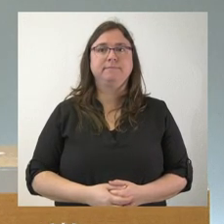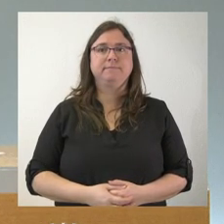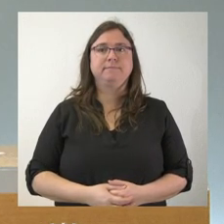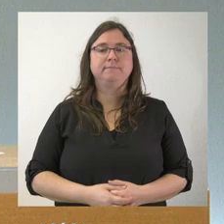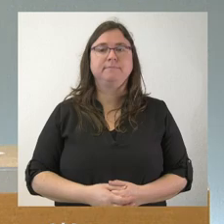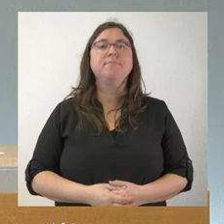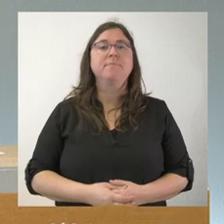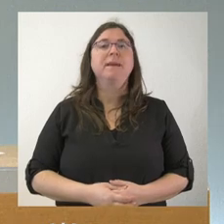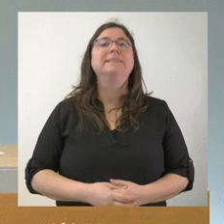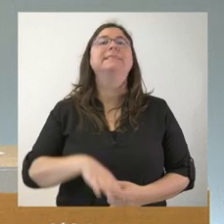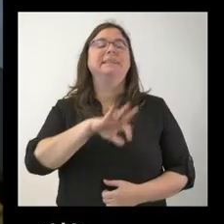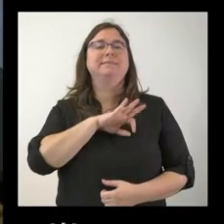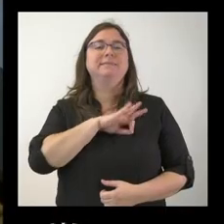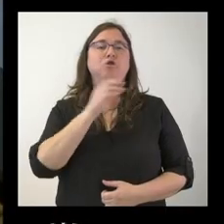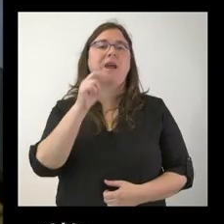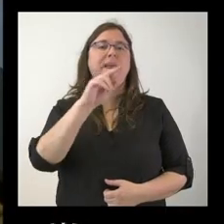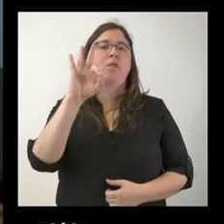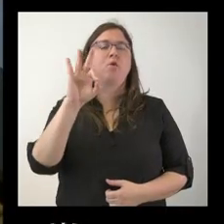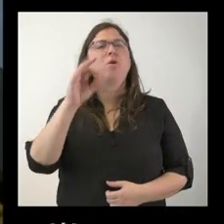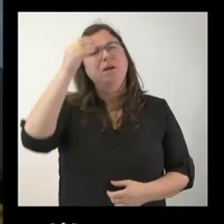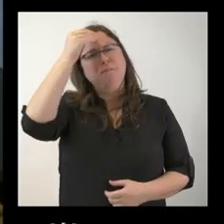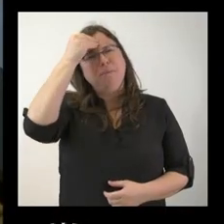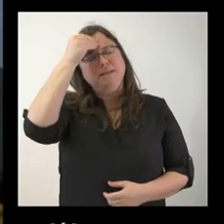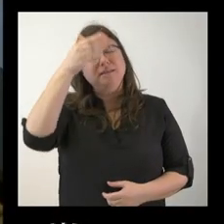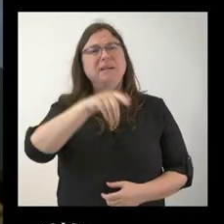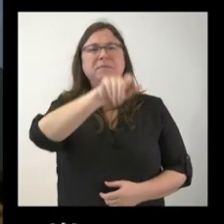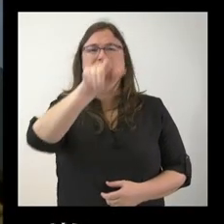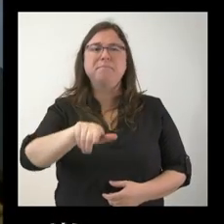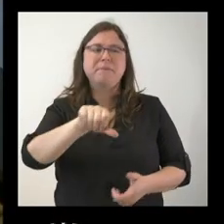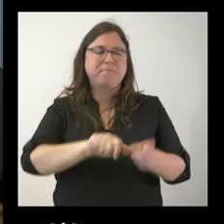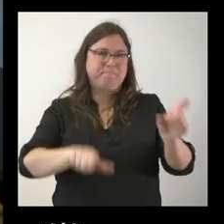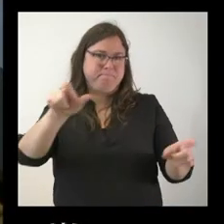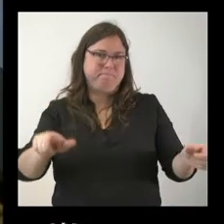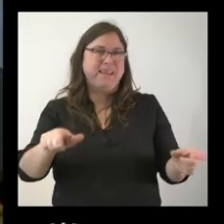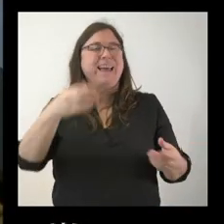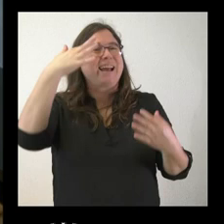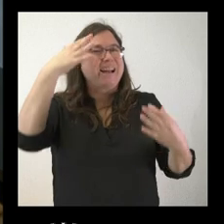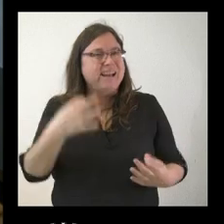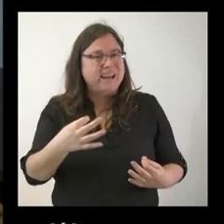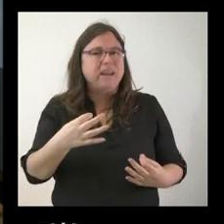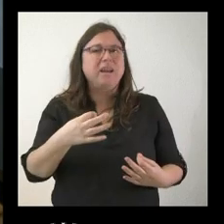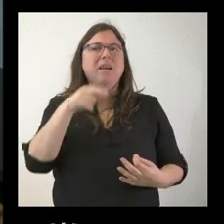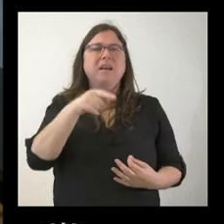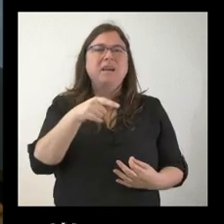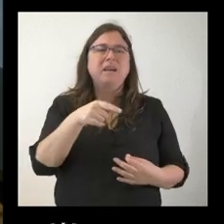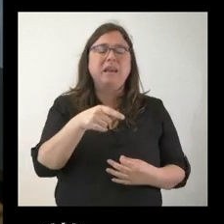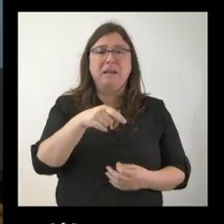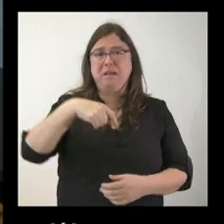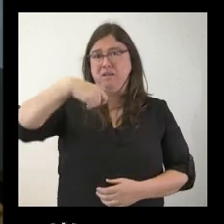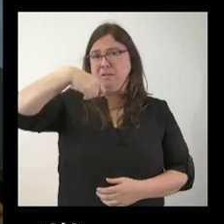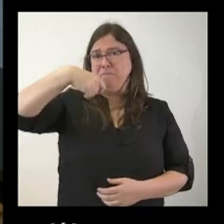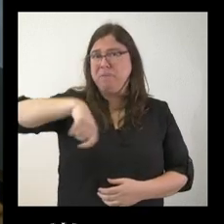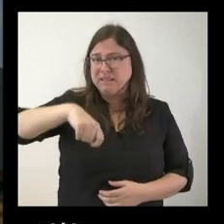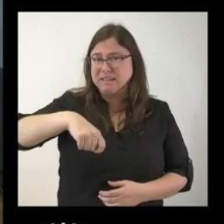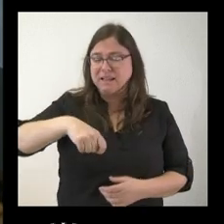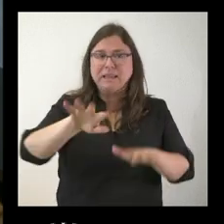Sí señor carriedo Cómo cree que vive la ciudadanía que en Castilla y león y En España se está hablando de si un presidente autonómico Hace